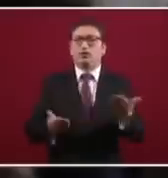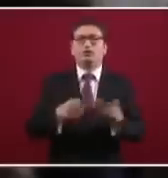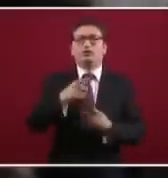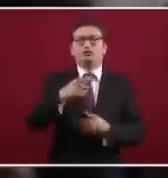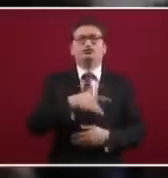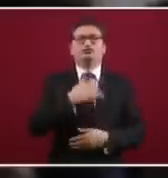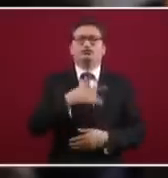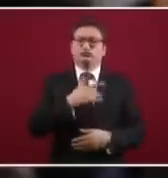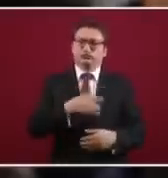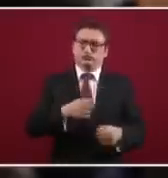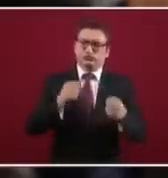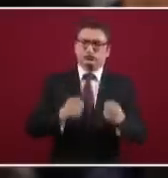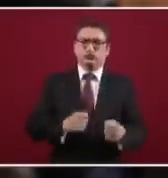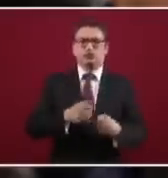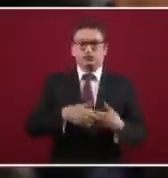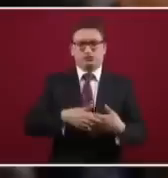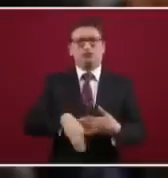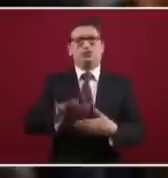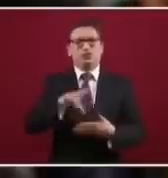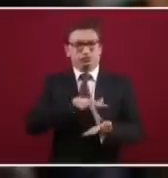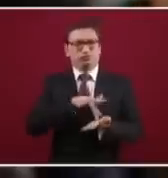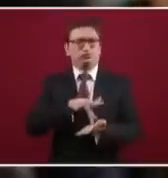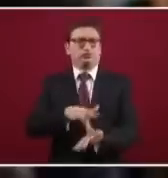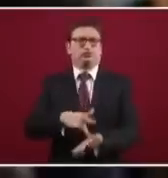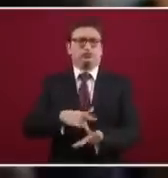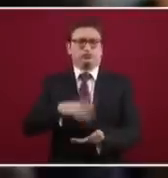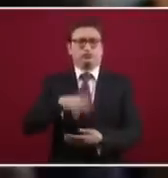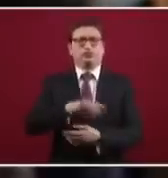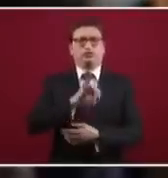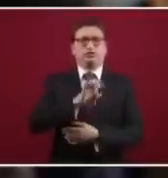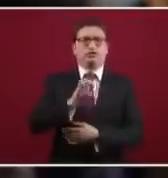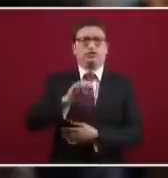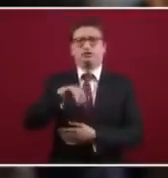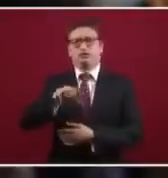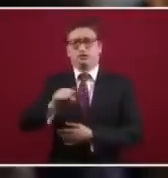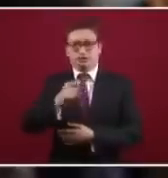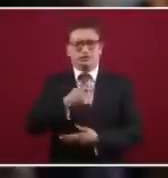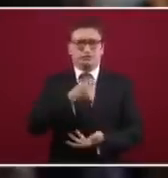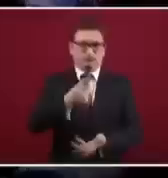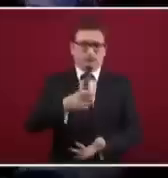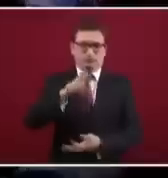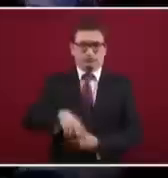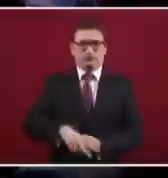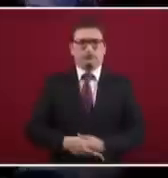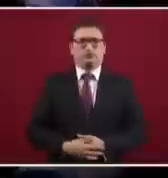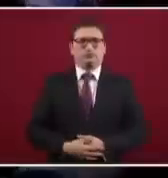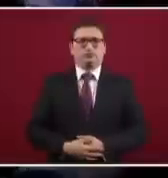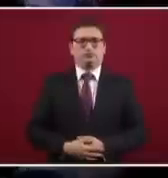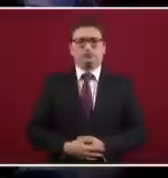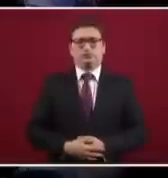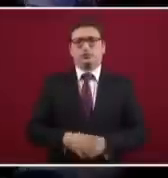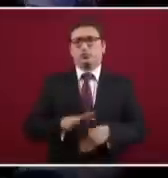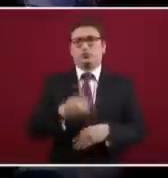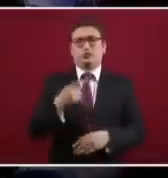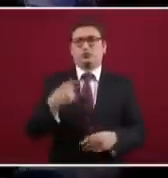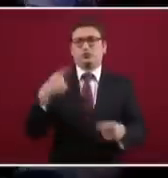usted asegurando que el apoyo a los IEMS llegue verdaderamente? Porque ya estamos